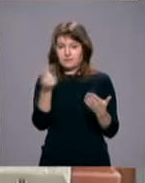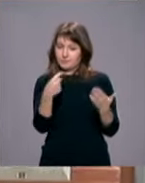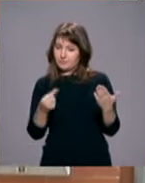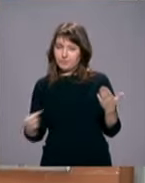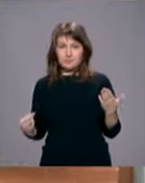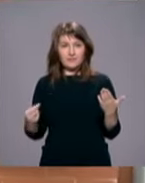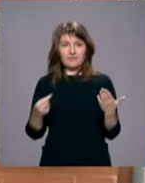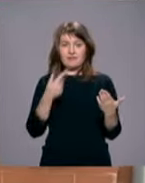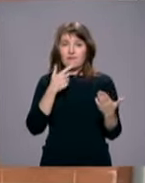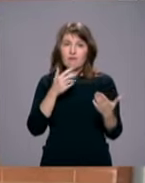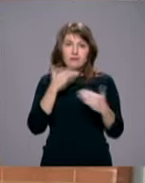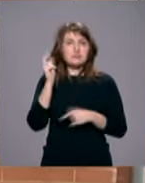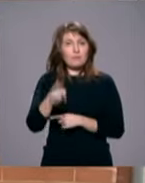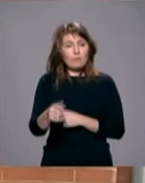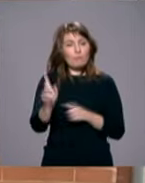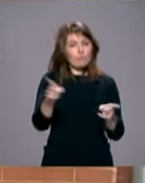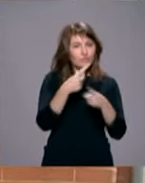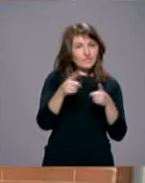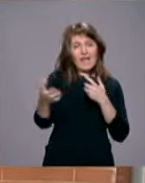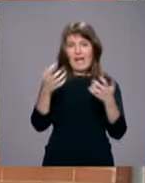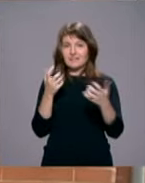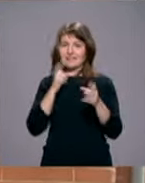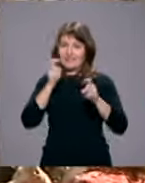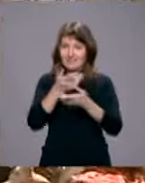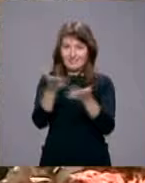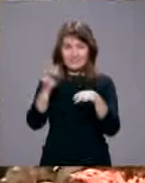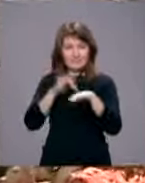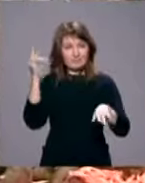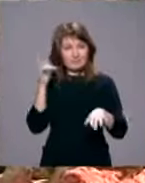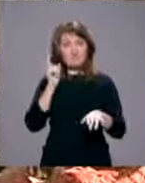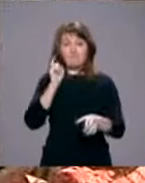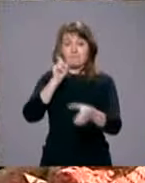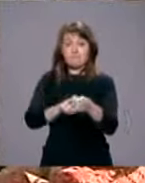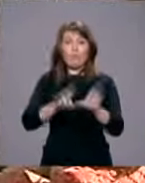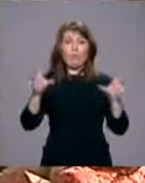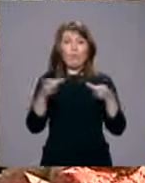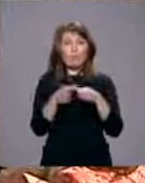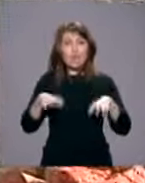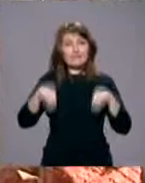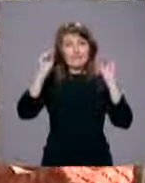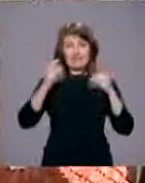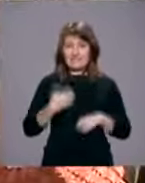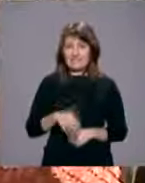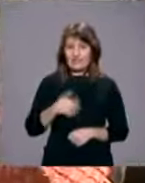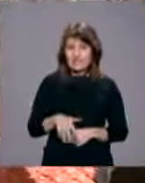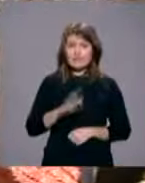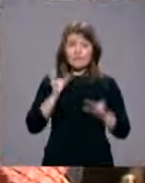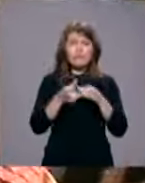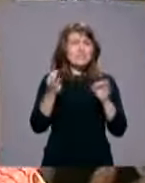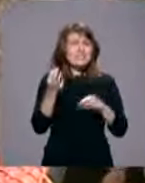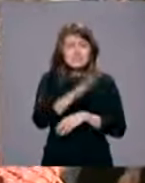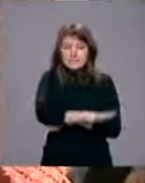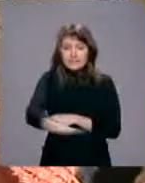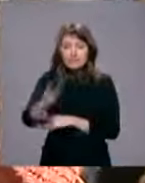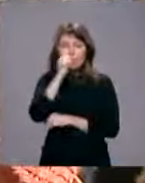especial talento para la música y el arte por lo que pronto entró a formar parte en el grupo de los seises de la catedral de sevilla un grupo de niños de coro que